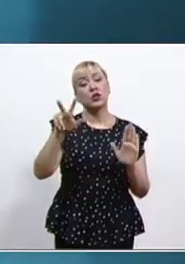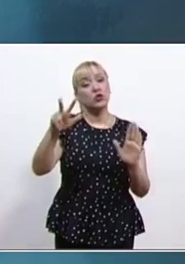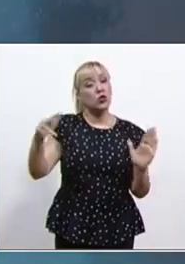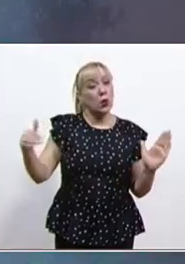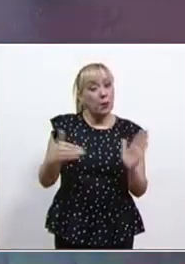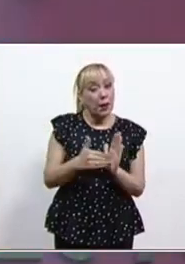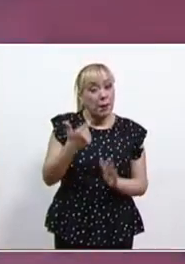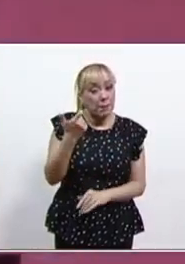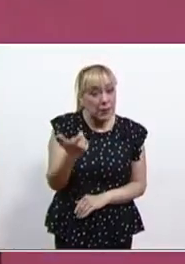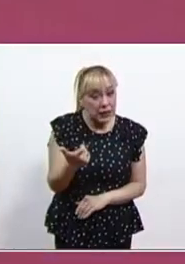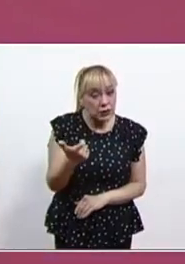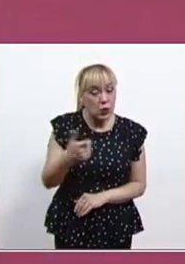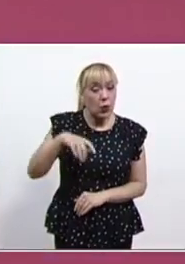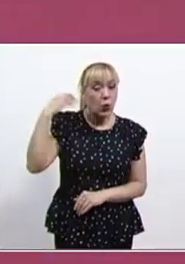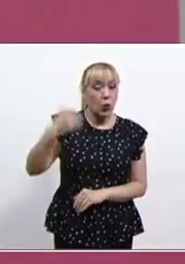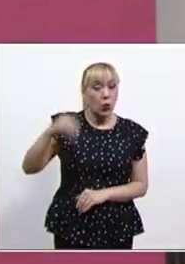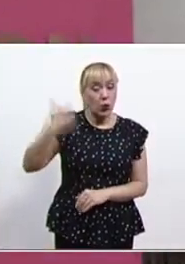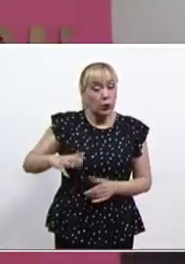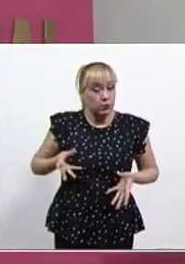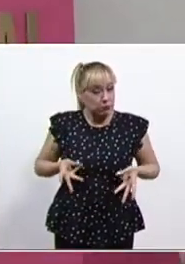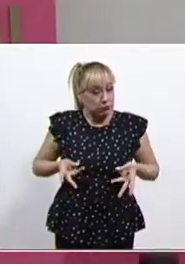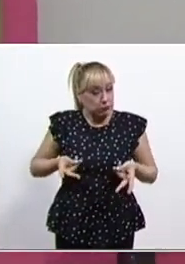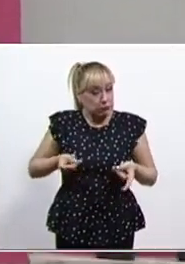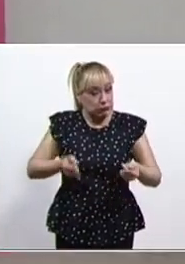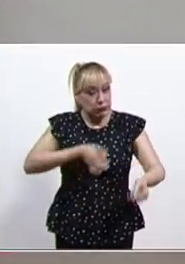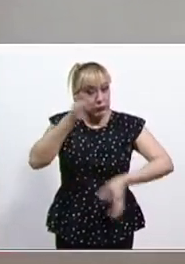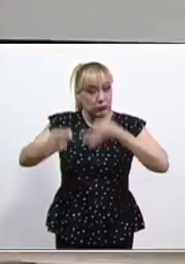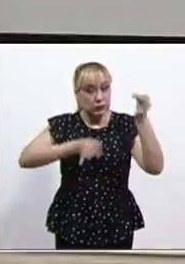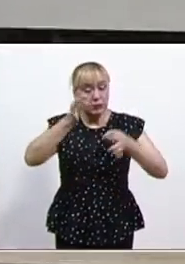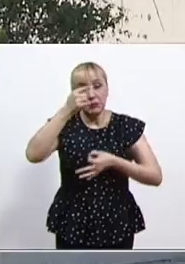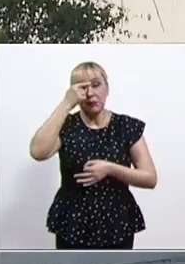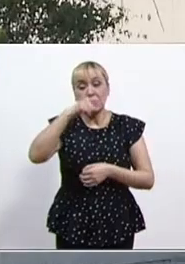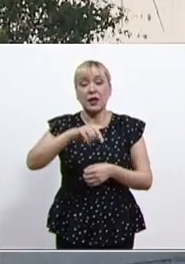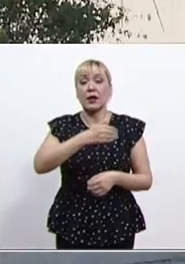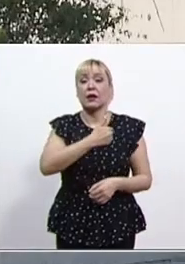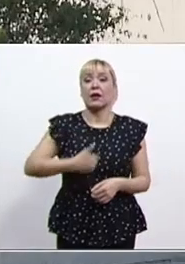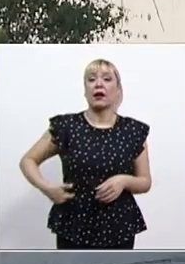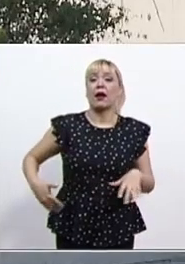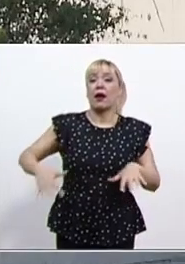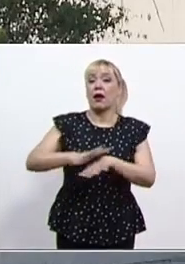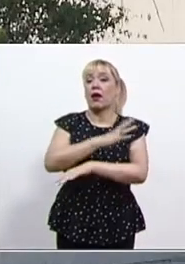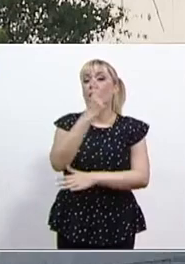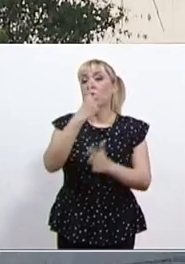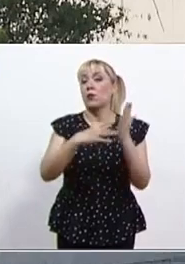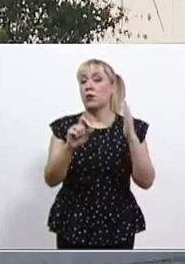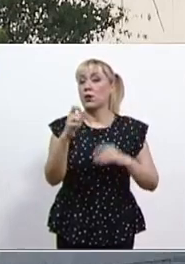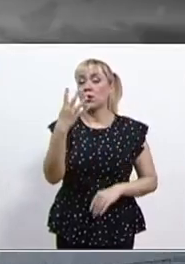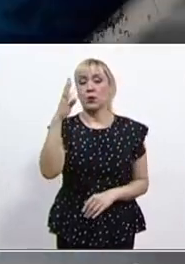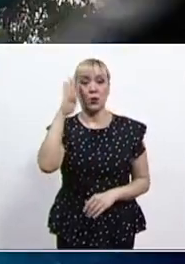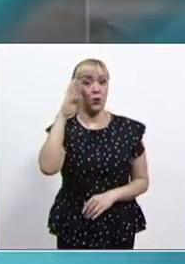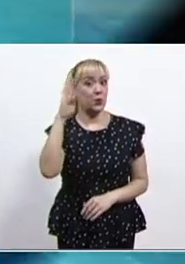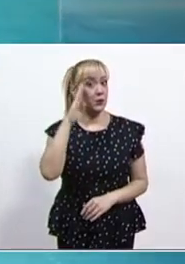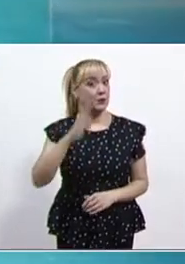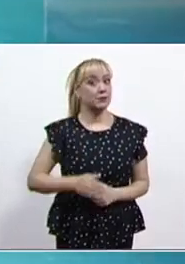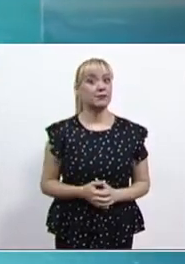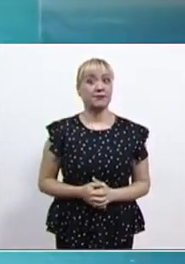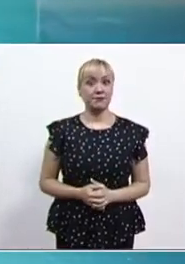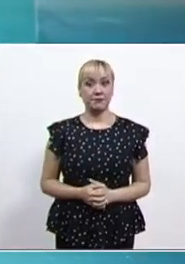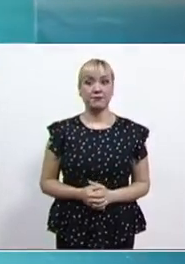660.978.000 pesos el tope de gastos de campaña para la elección presidencial de 2024.